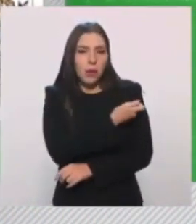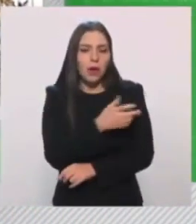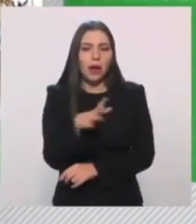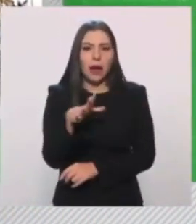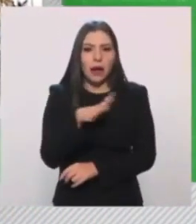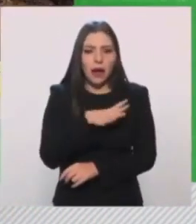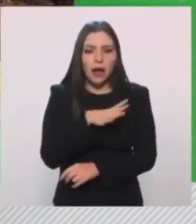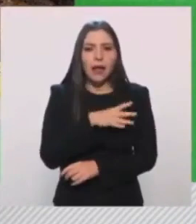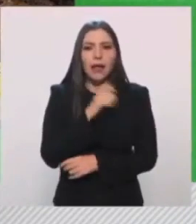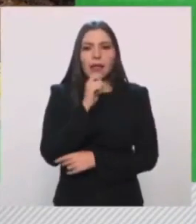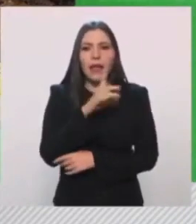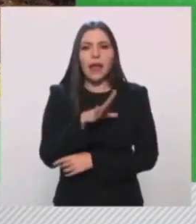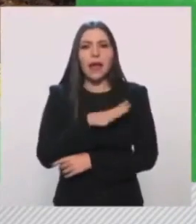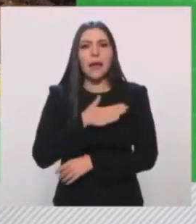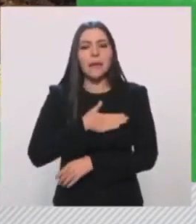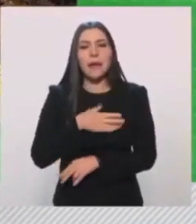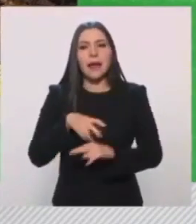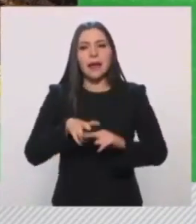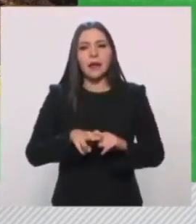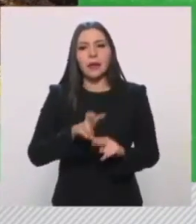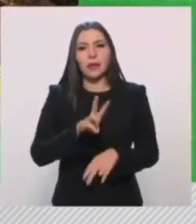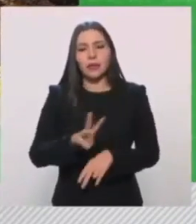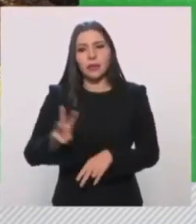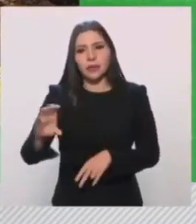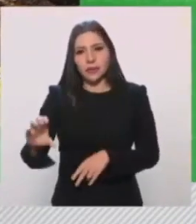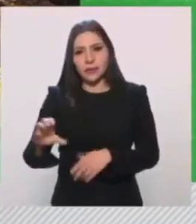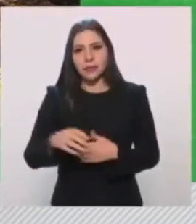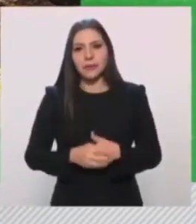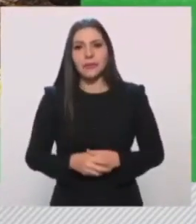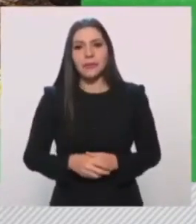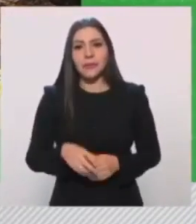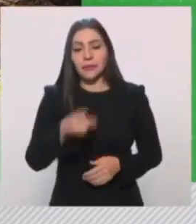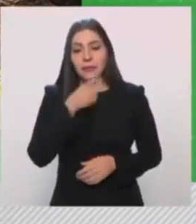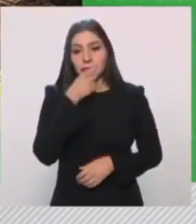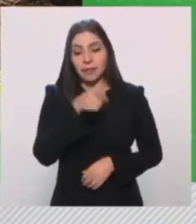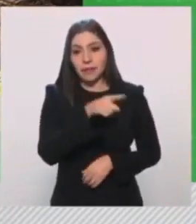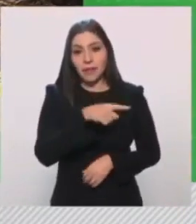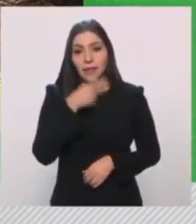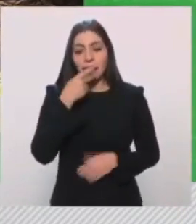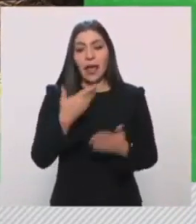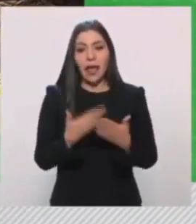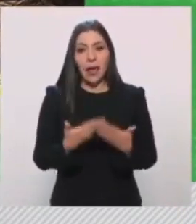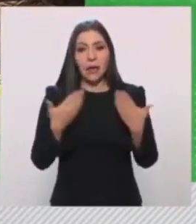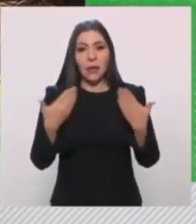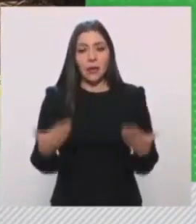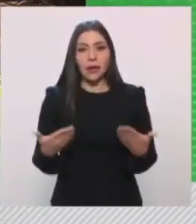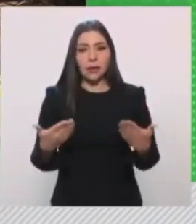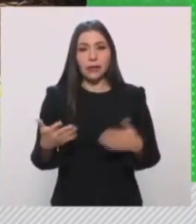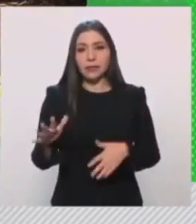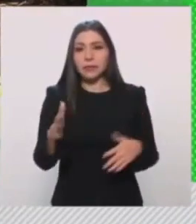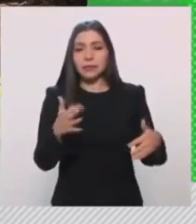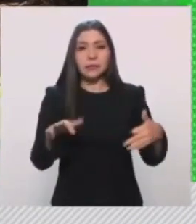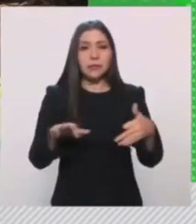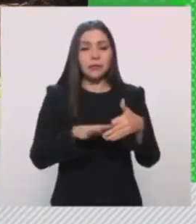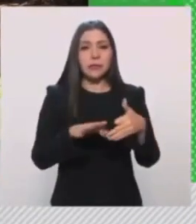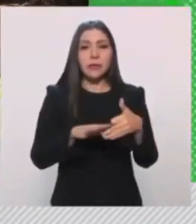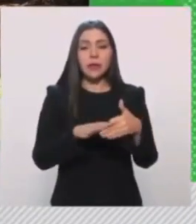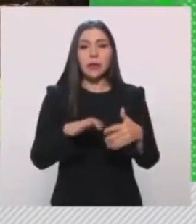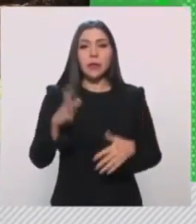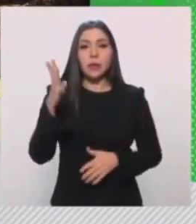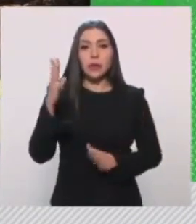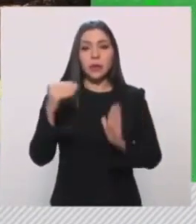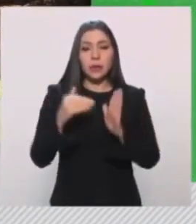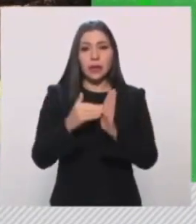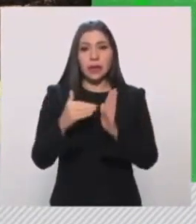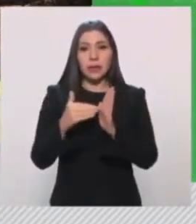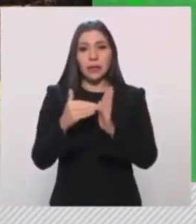también porque hay WC. Aunque como decían ustedes, es bien cierto que hoy casi 4.000 millones de personas, que